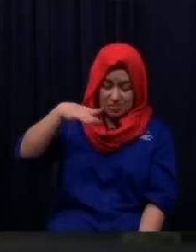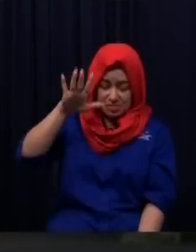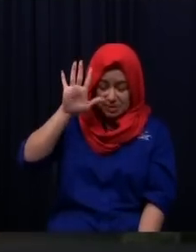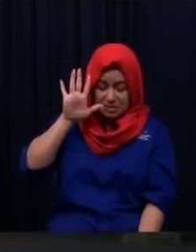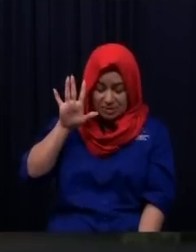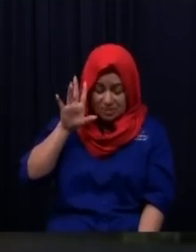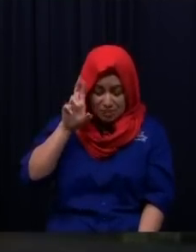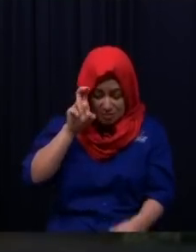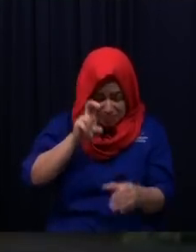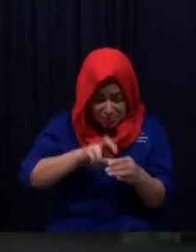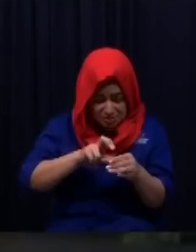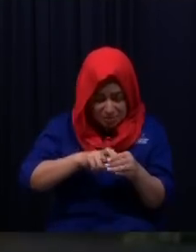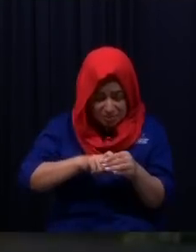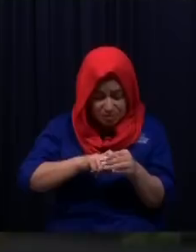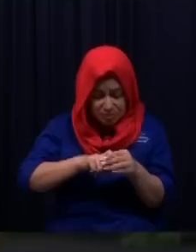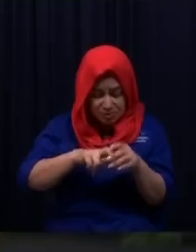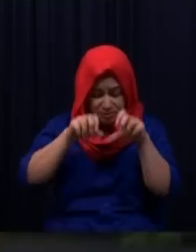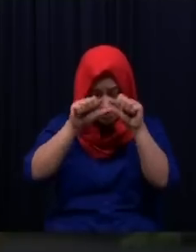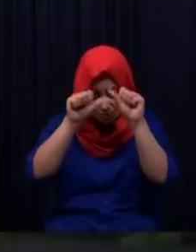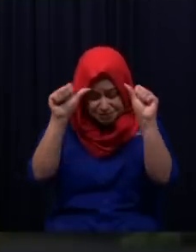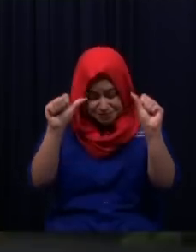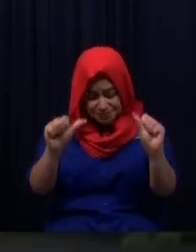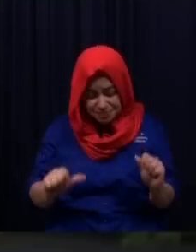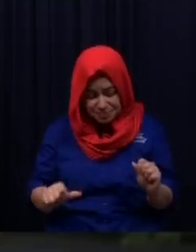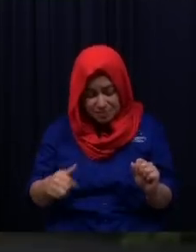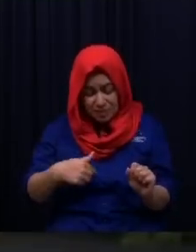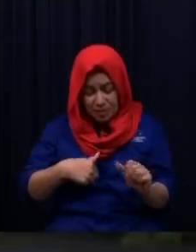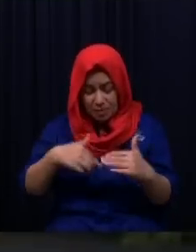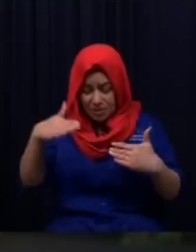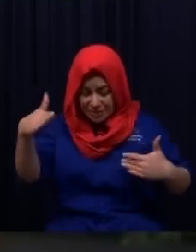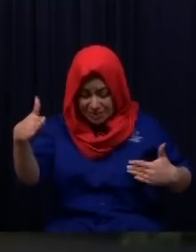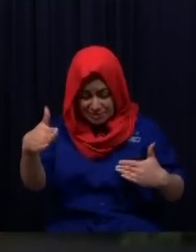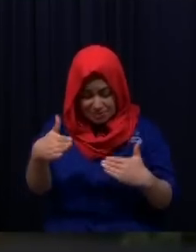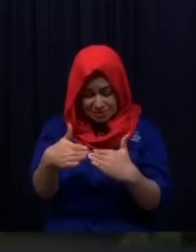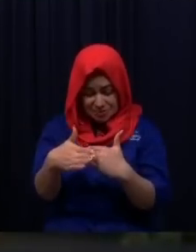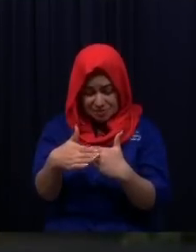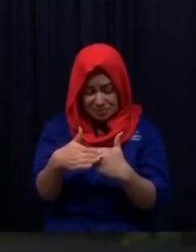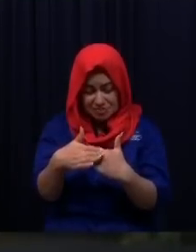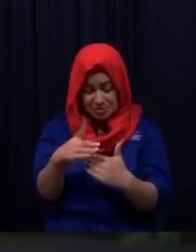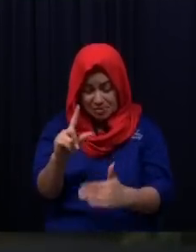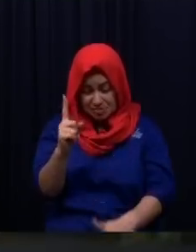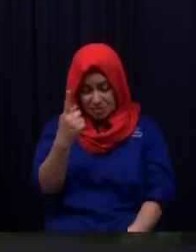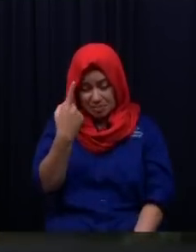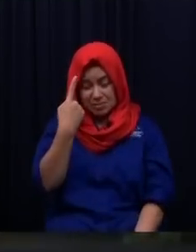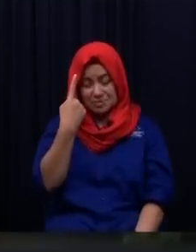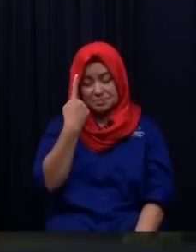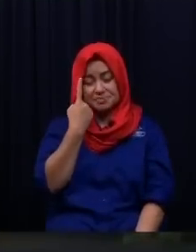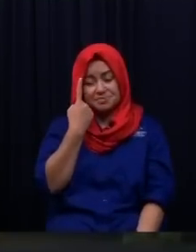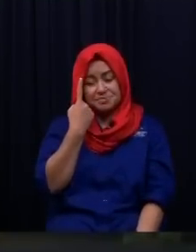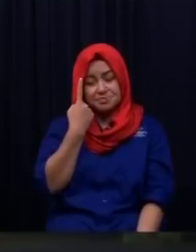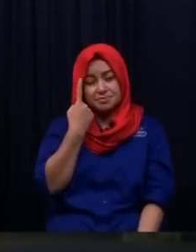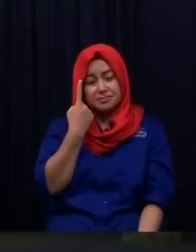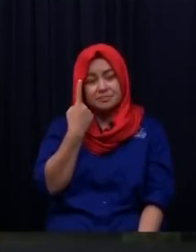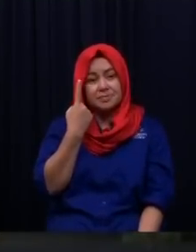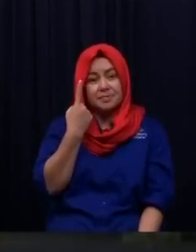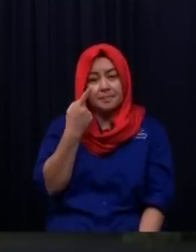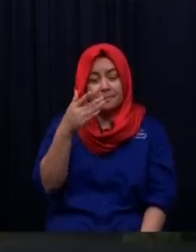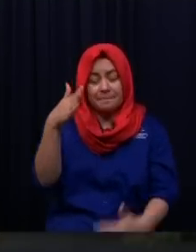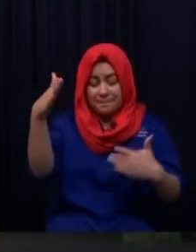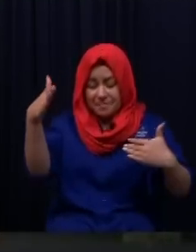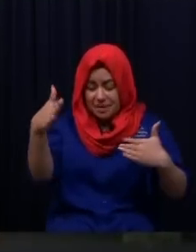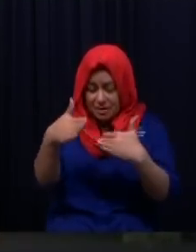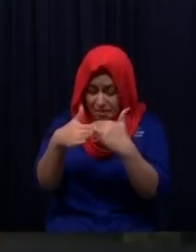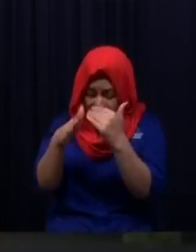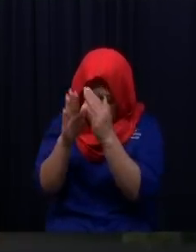nos acercamos. Yo me acerco al altar. En primer lugar, me acerco